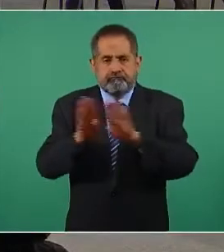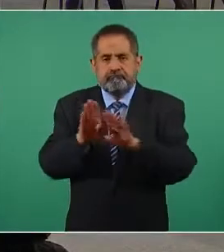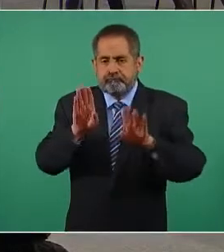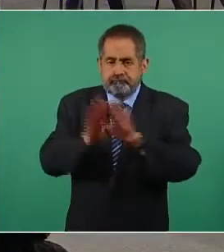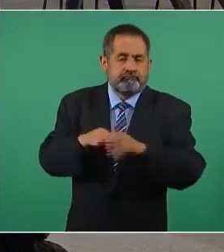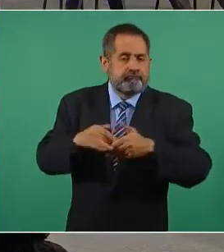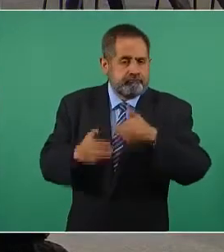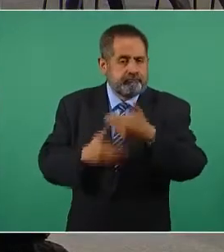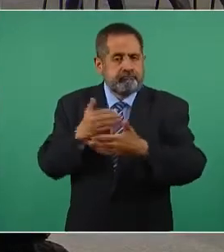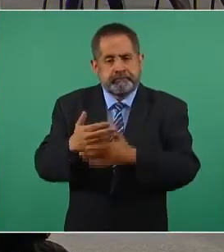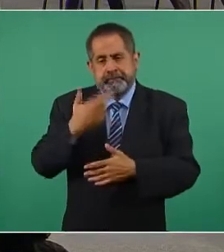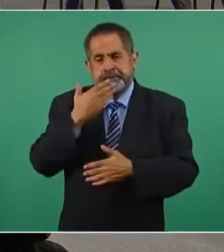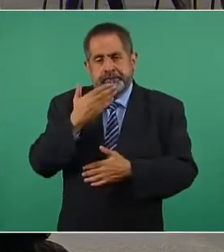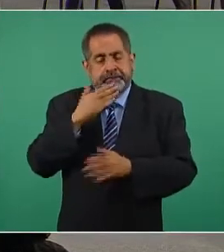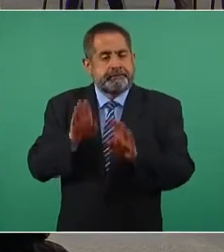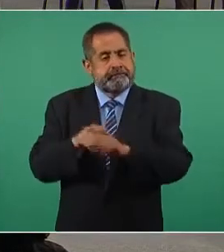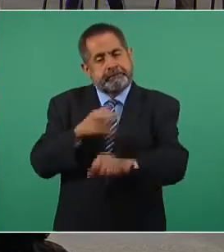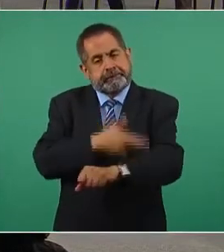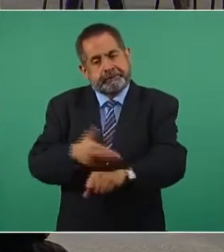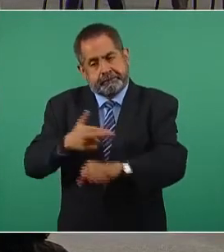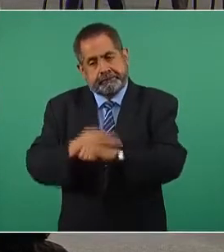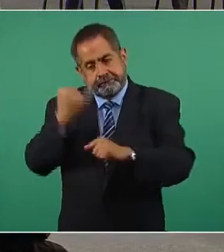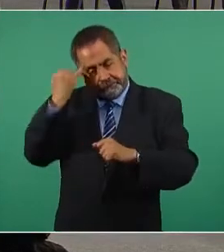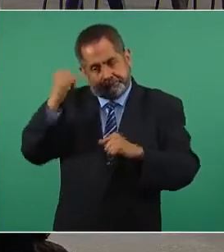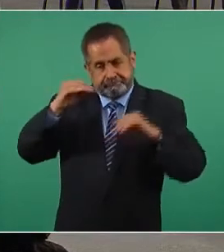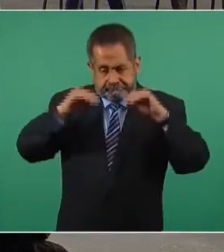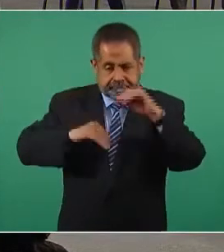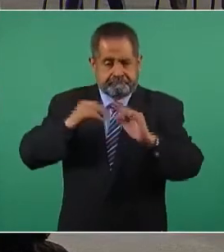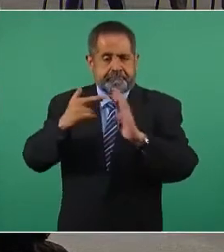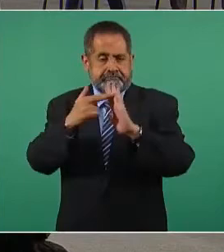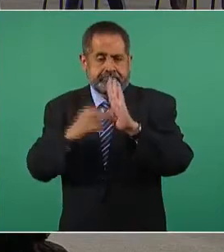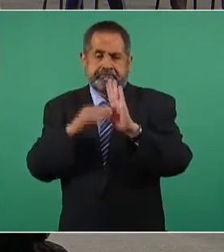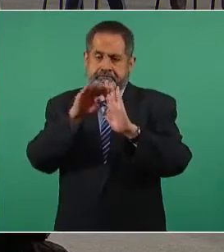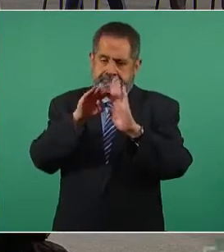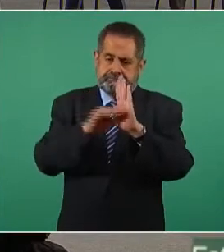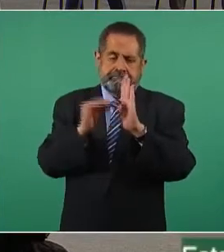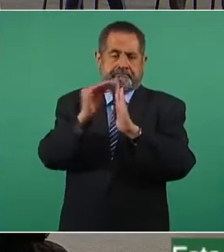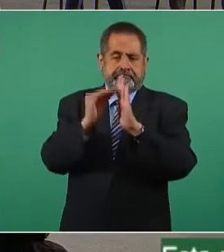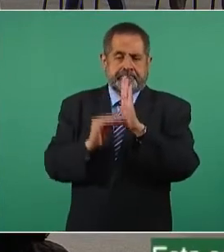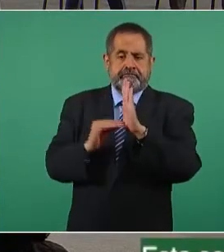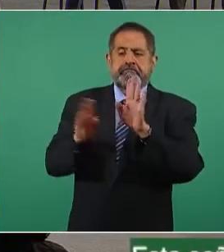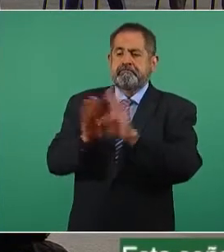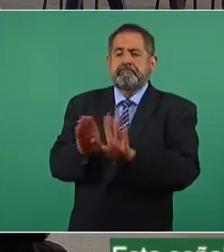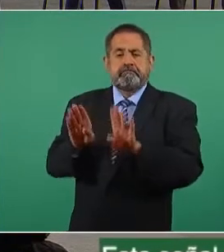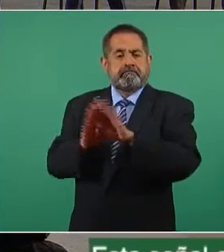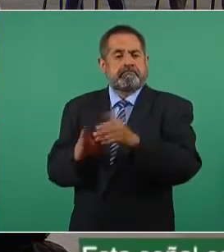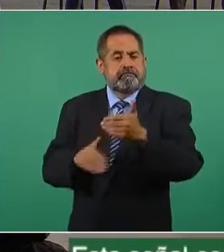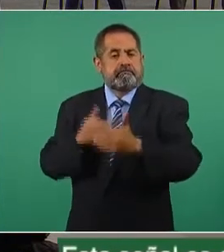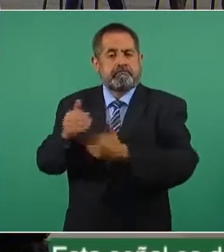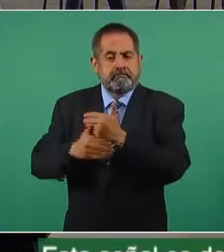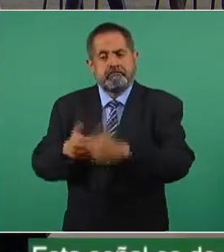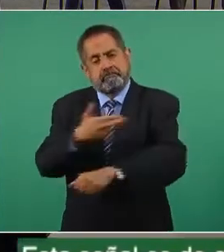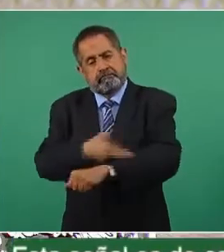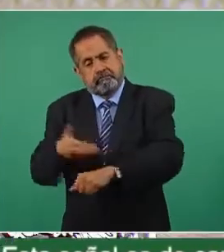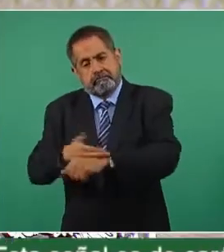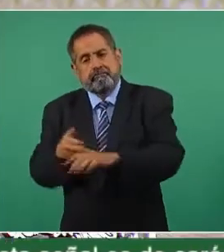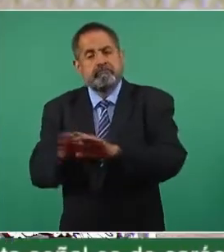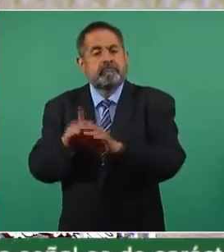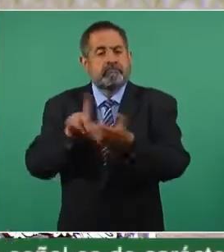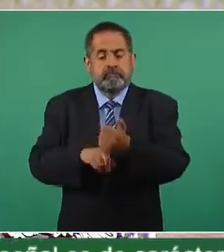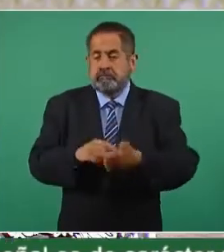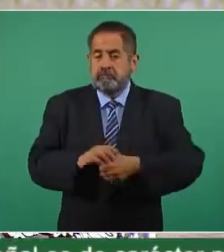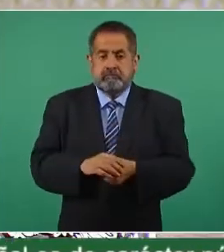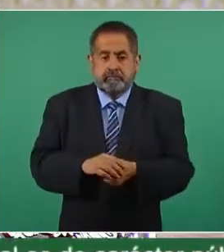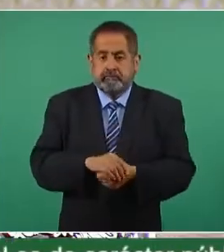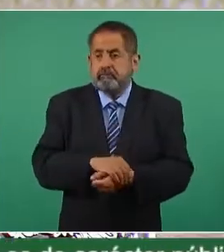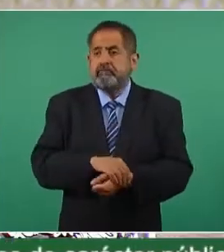y actualizando en la medida que se vaya dando esta dinámica del regreso, seguiremos actualizando. Recordemos que estamos